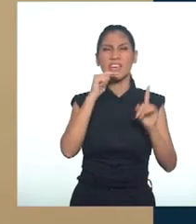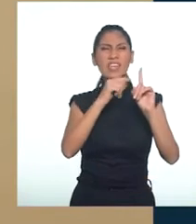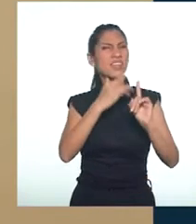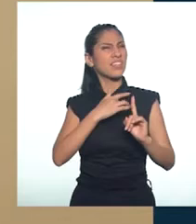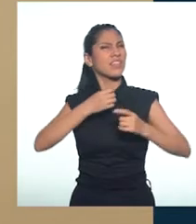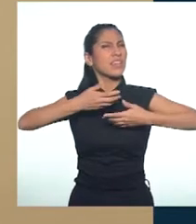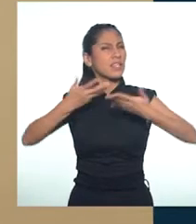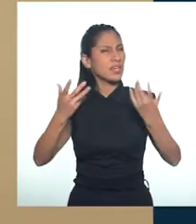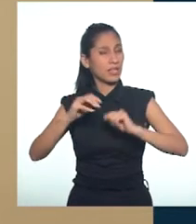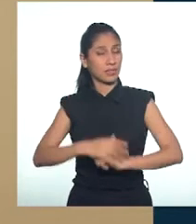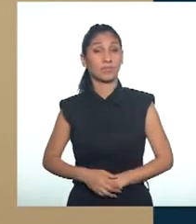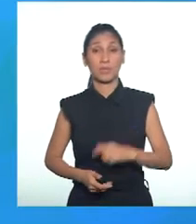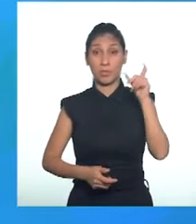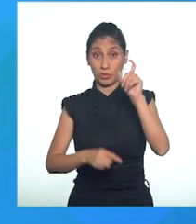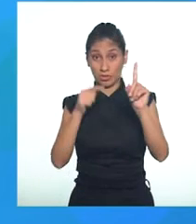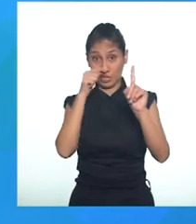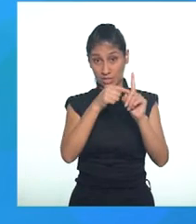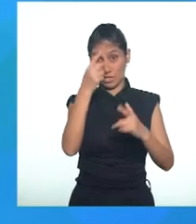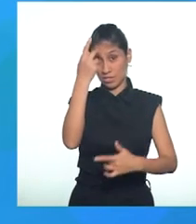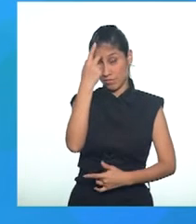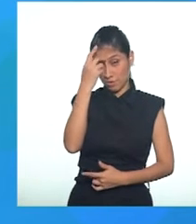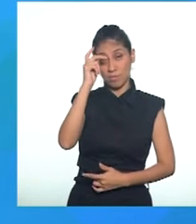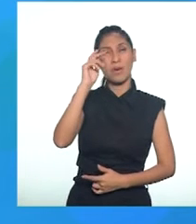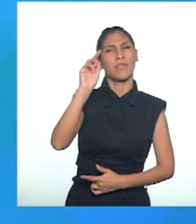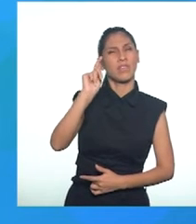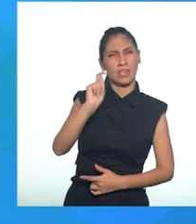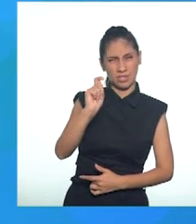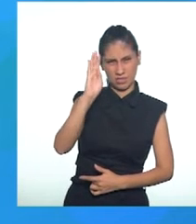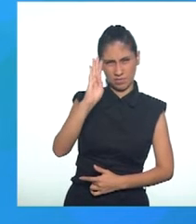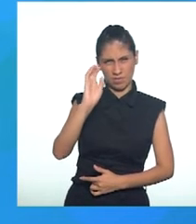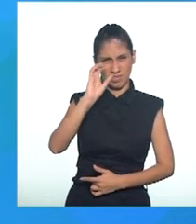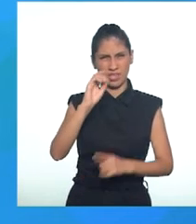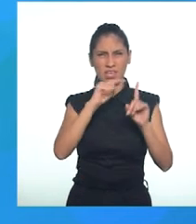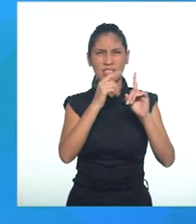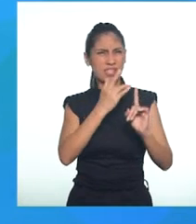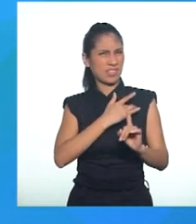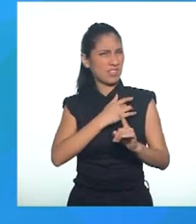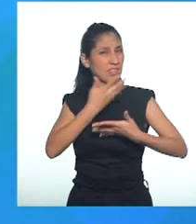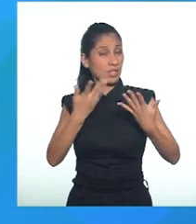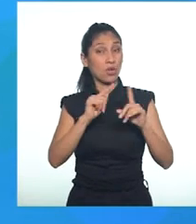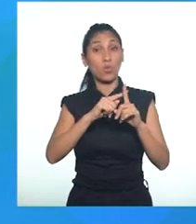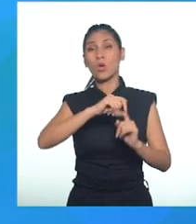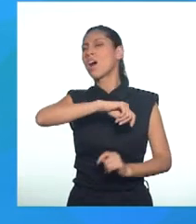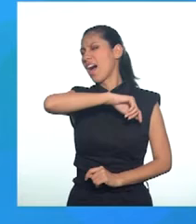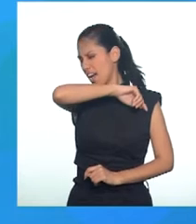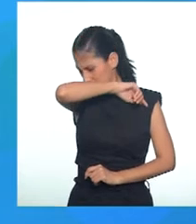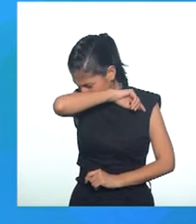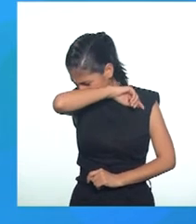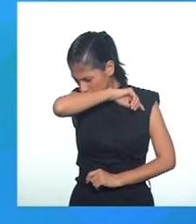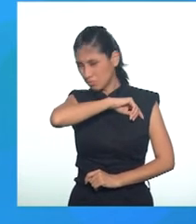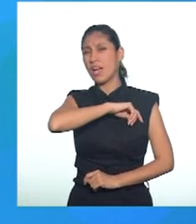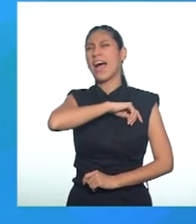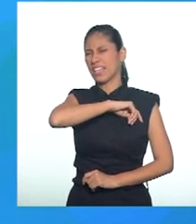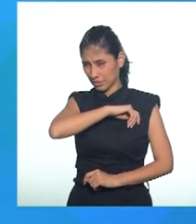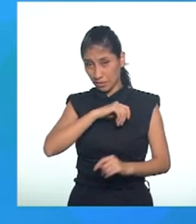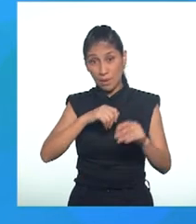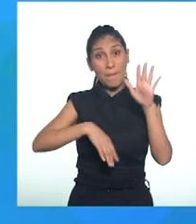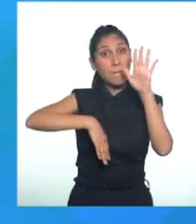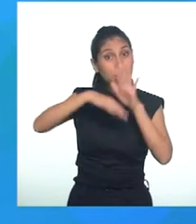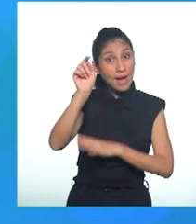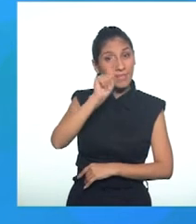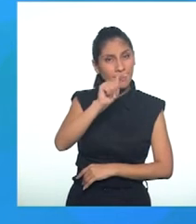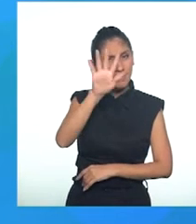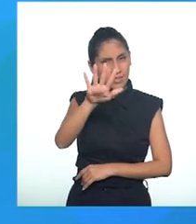Los síntomas que presenta una persona enferma de tuberculosis son tos con flema por más de 15